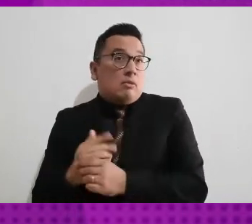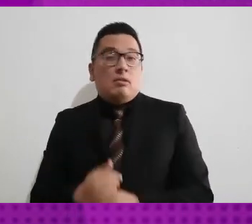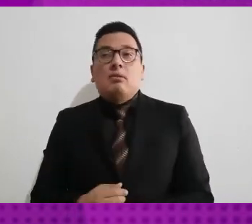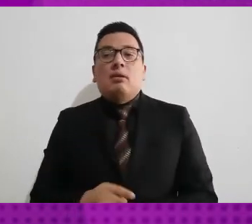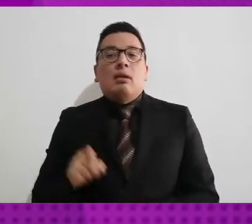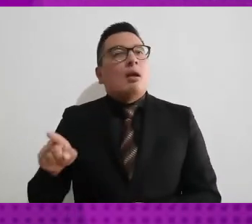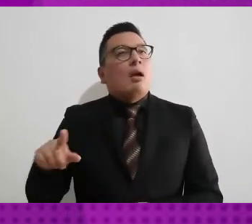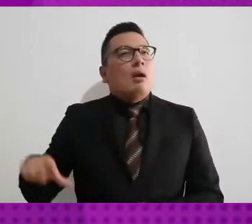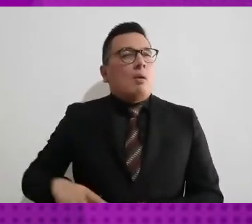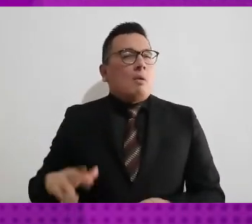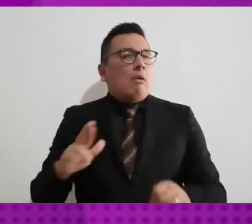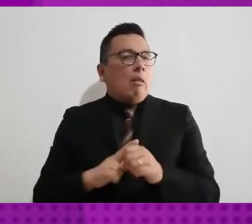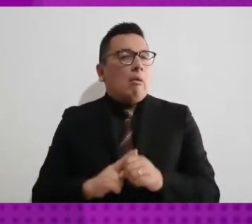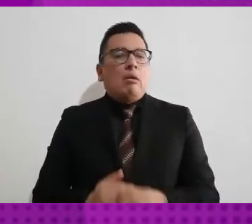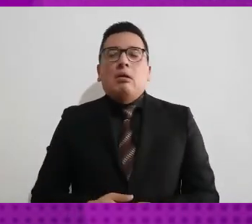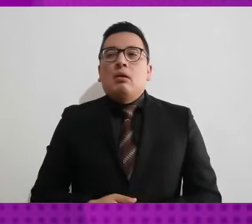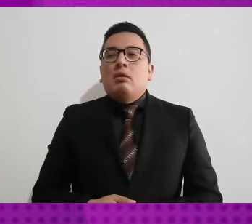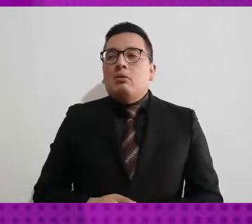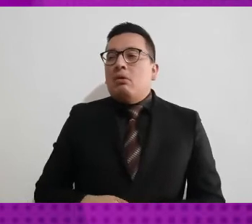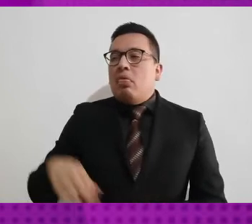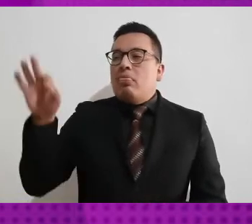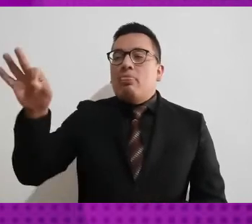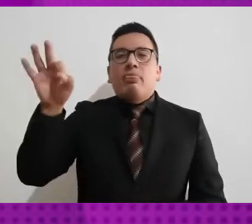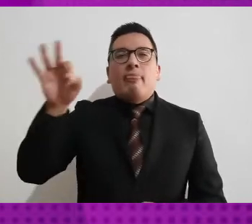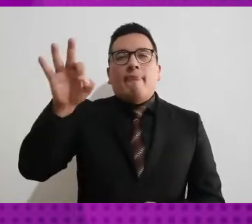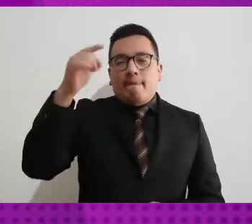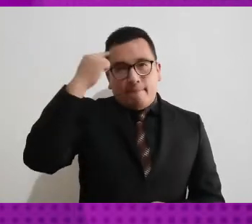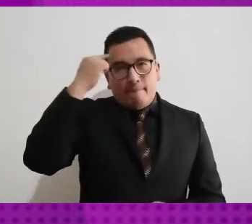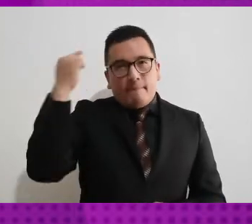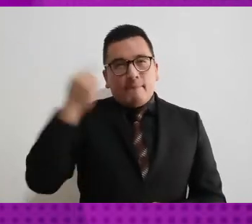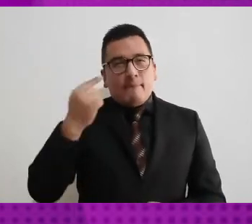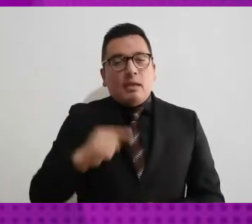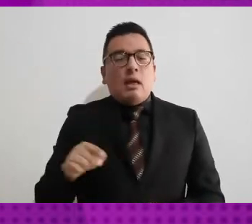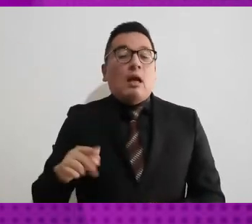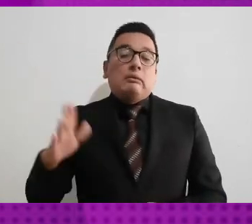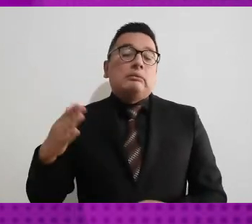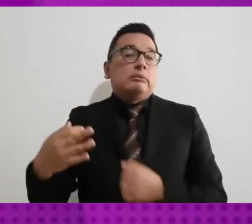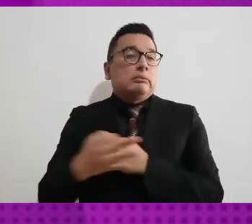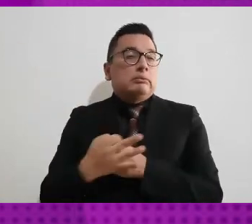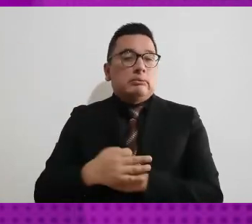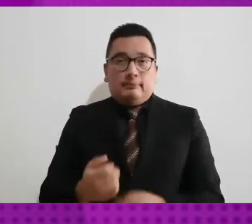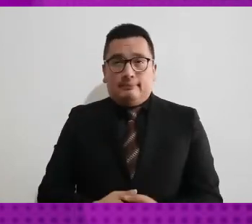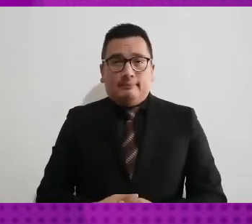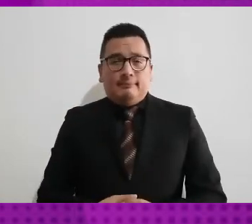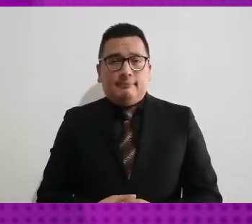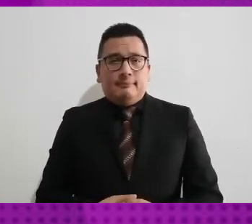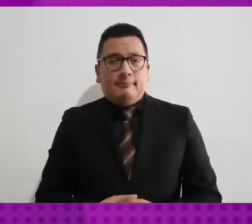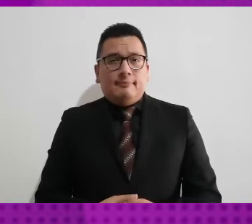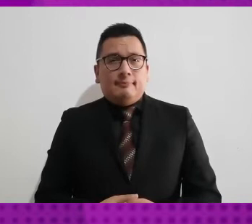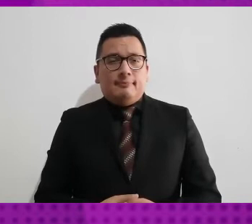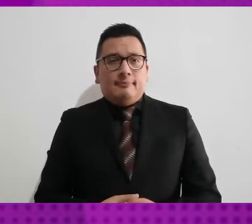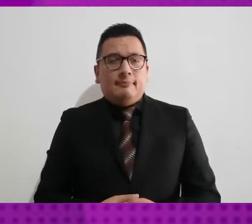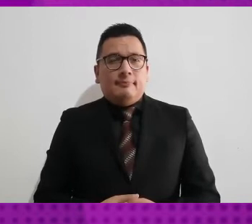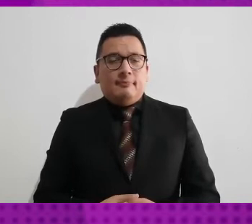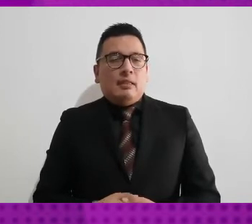incidían en la integridad de las elecciones en las entidades de la República. De hecho, llegaron a plantear